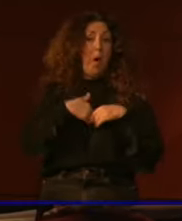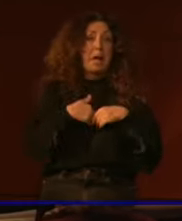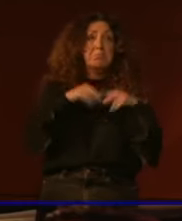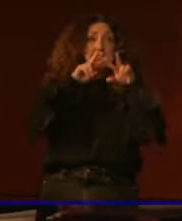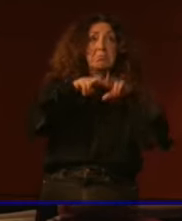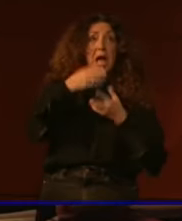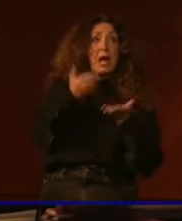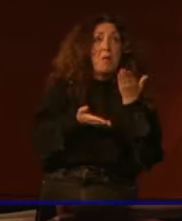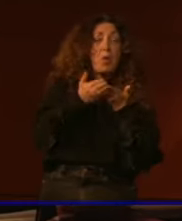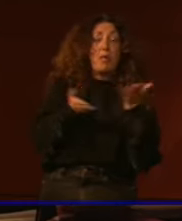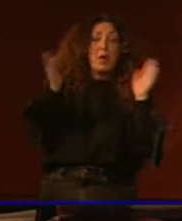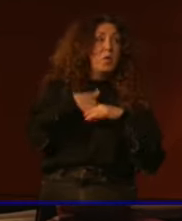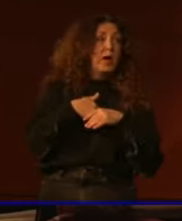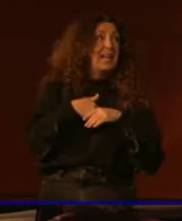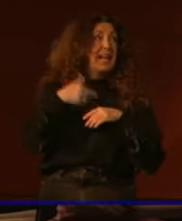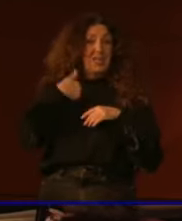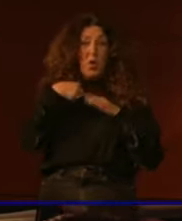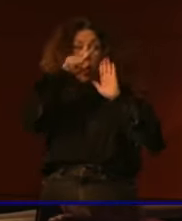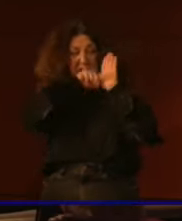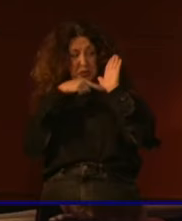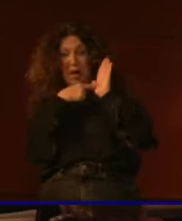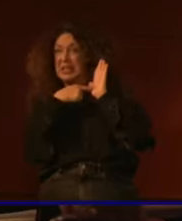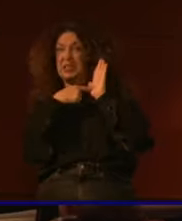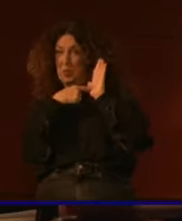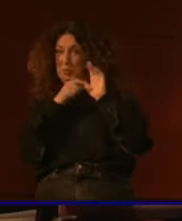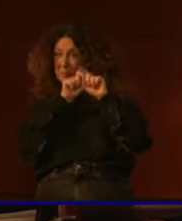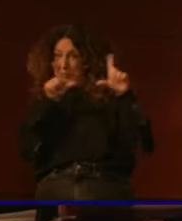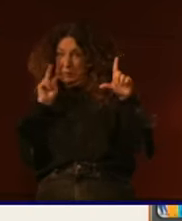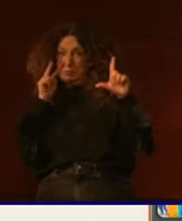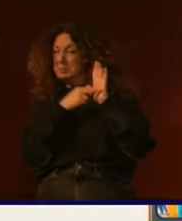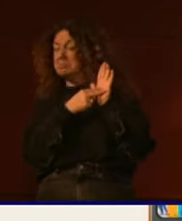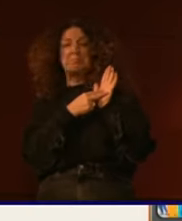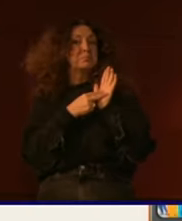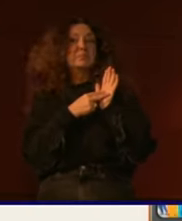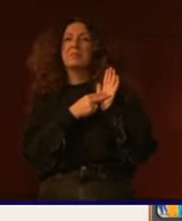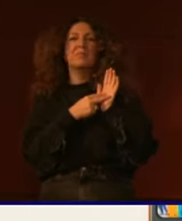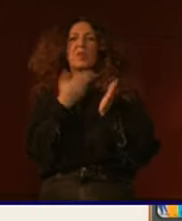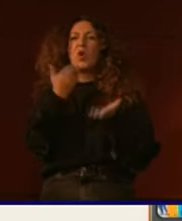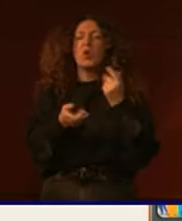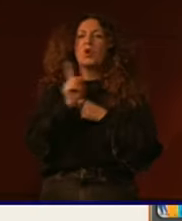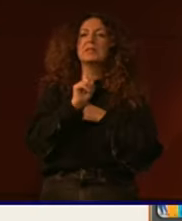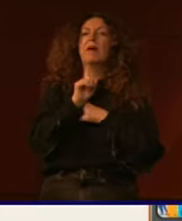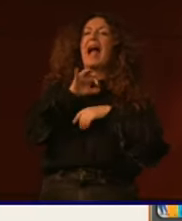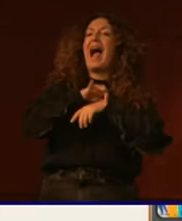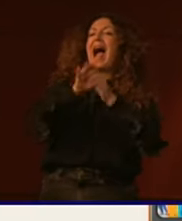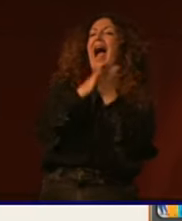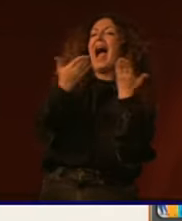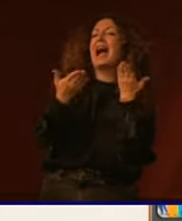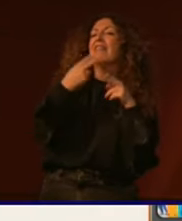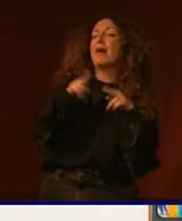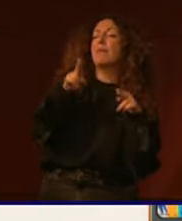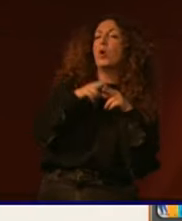Es decir, esto que he hecho yo es un juego, pero no se evalúa. Ha desaparecido de la agenda política y